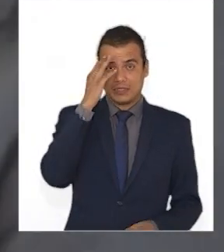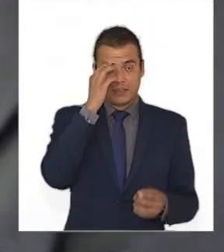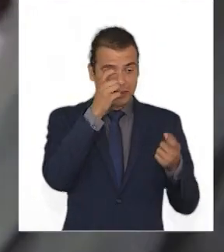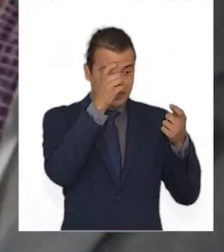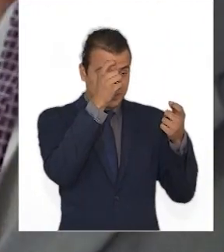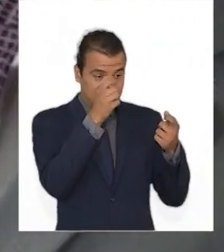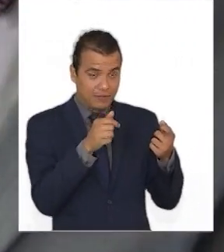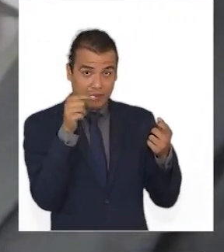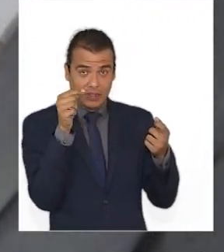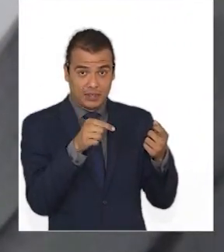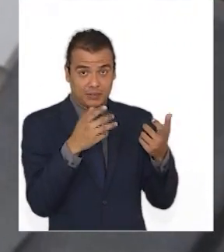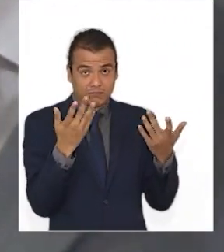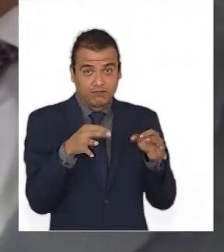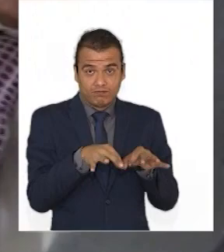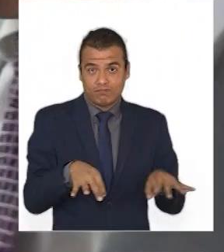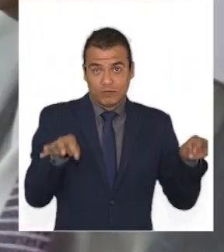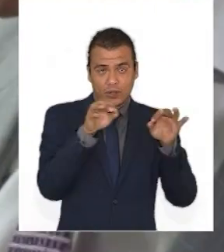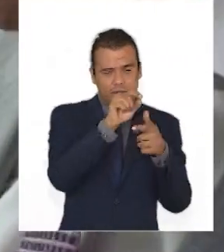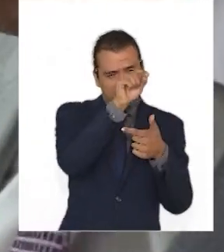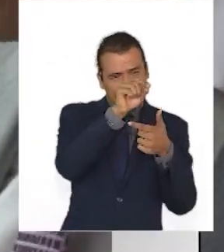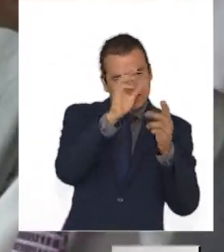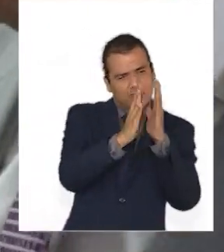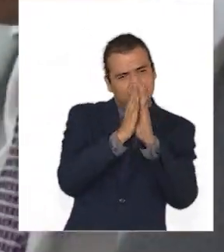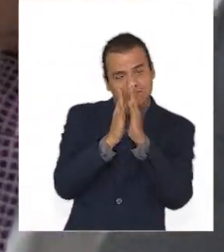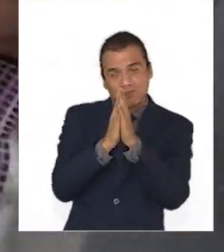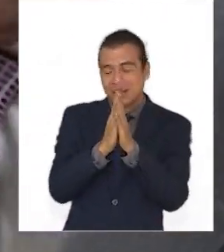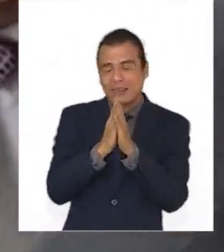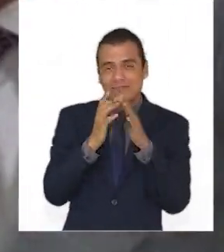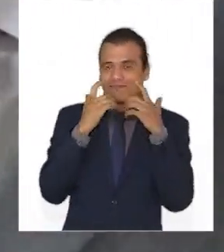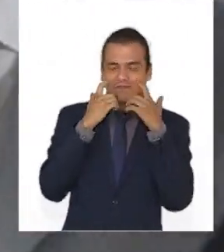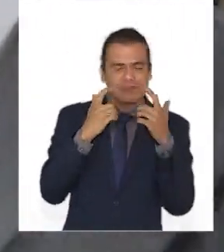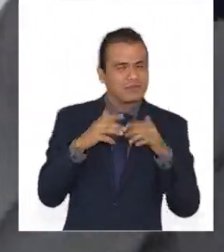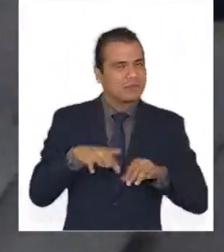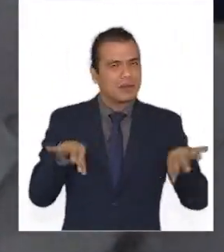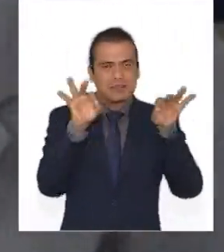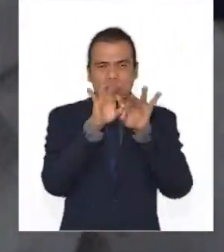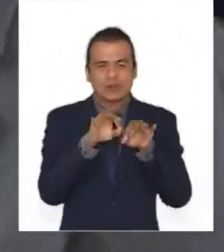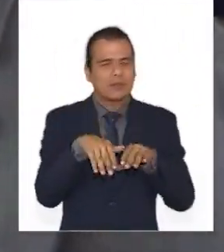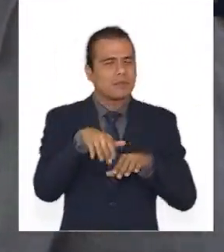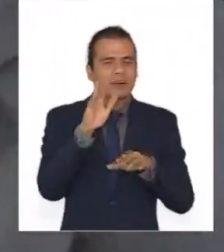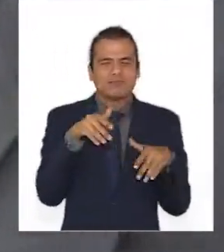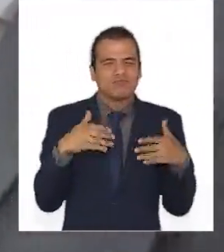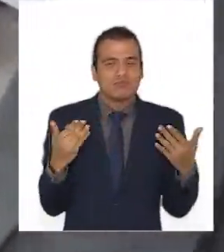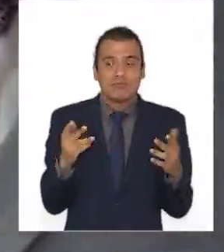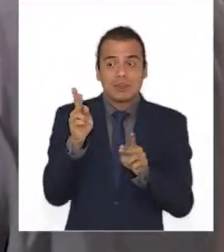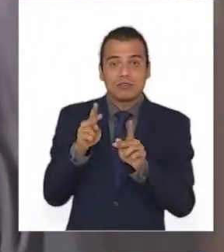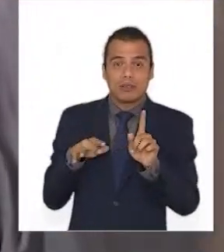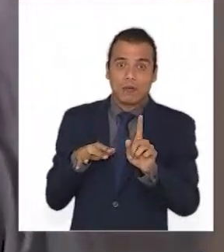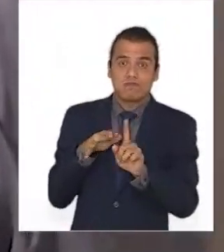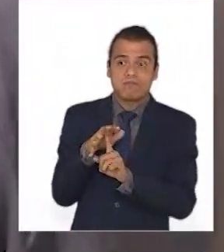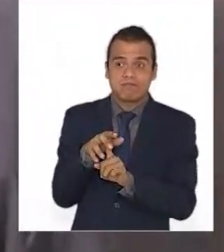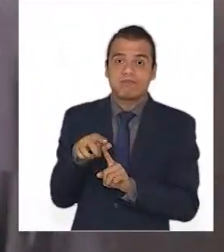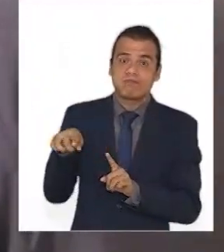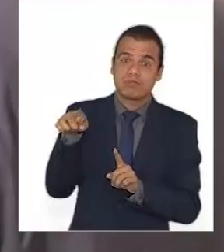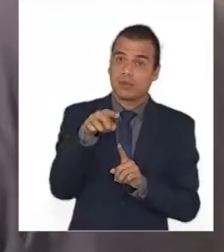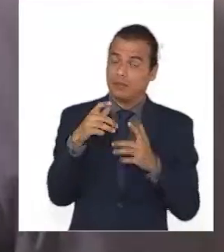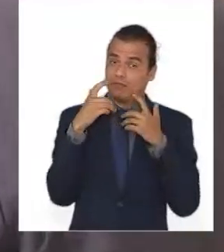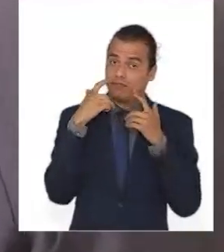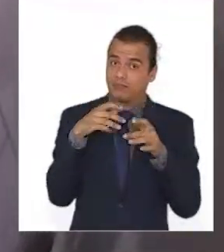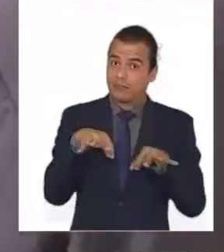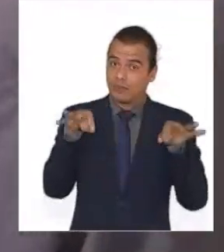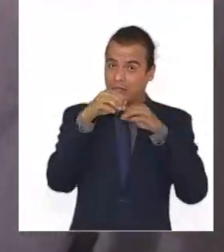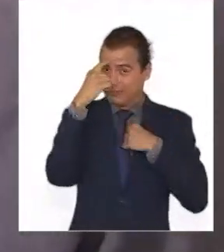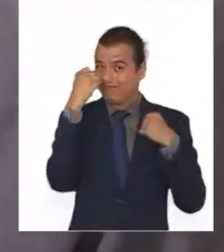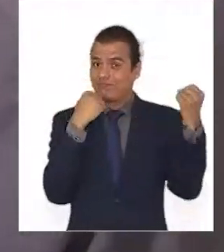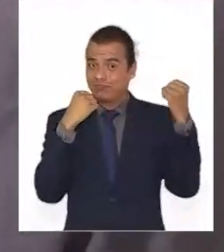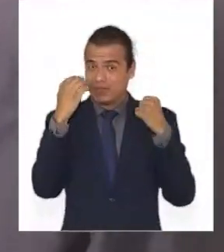Sí. Alejandro, las cifras siempre son importantes, y más cuando se trata de seres humanos, de la vida de los seres humanos, y en Cali pues ya llevamos 730 homicidios en lo que va